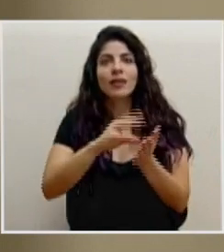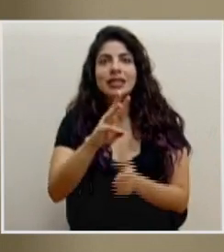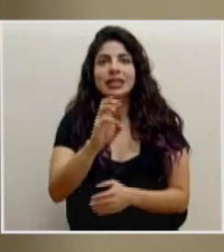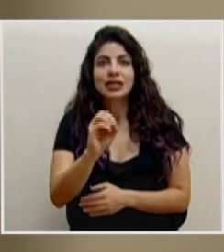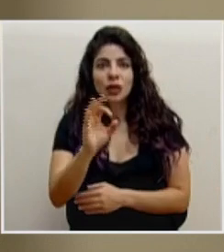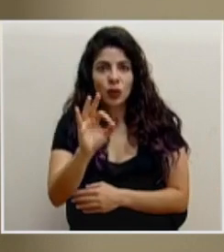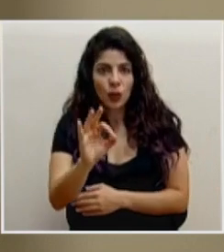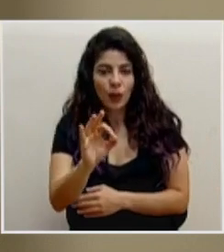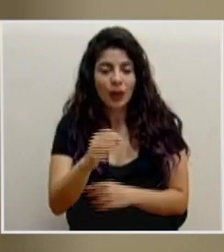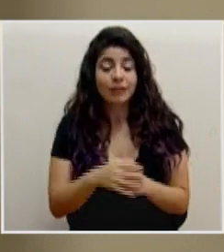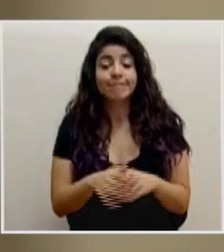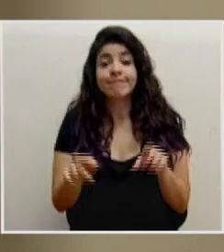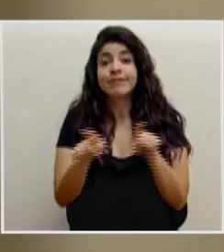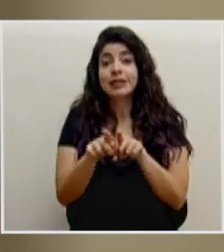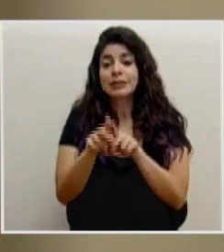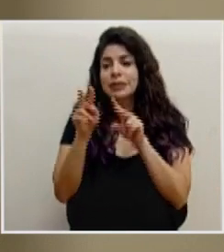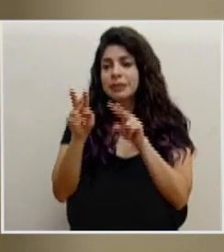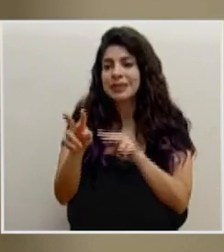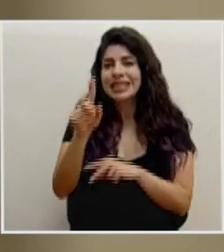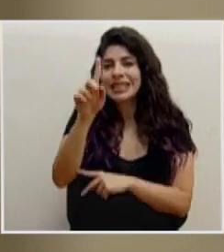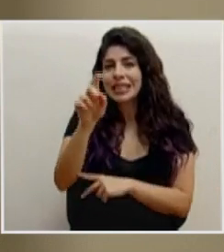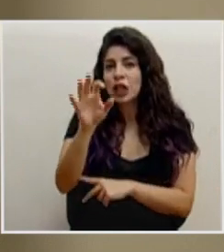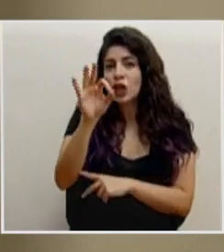También se contabilizan